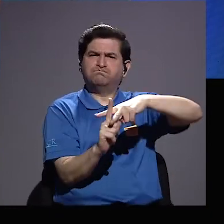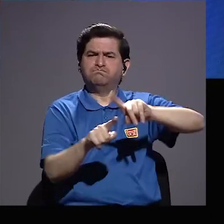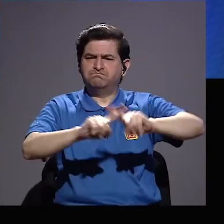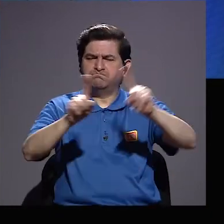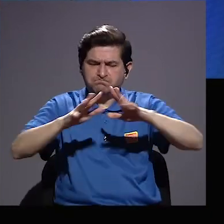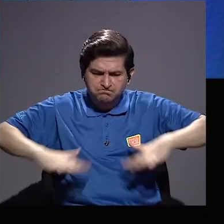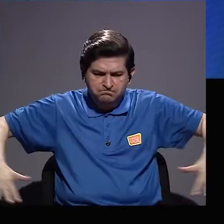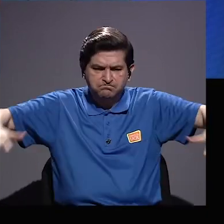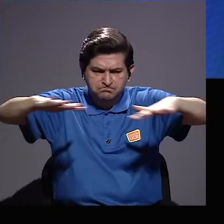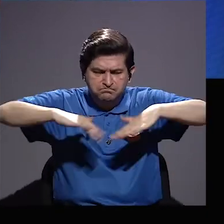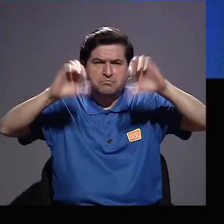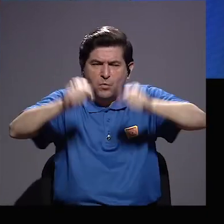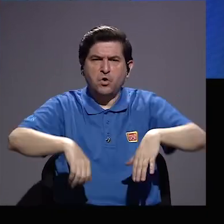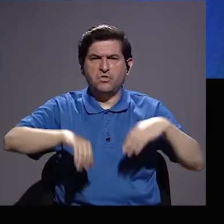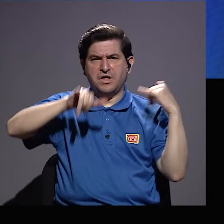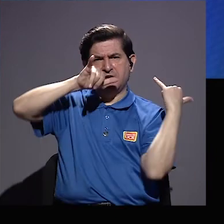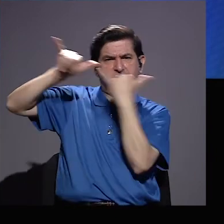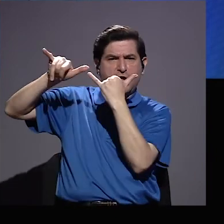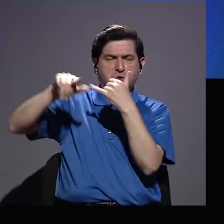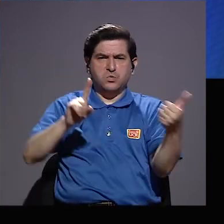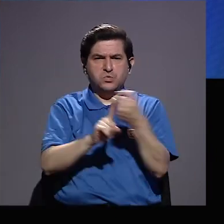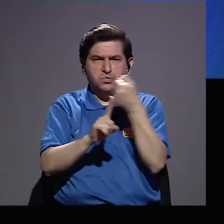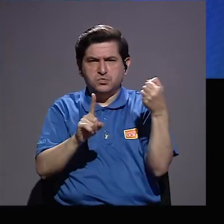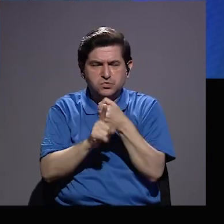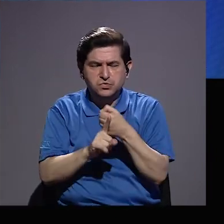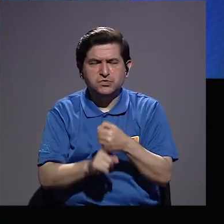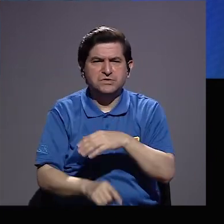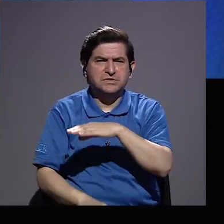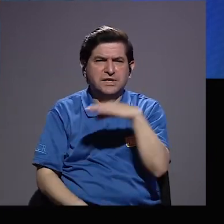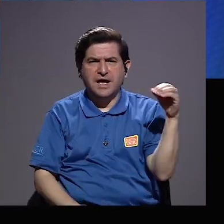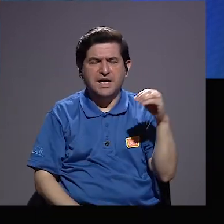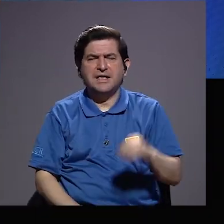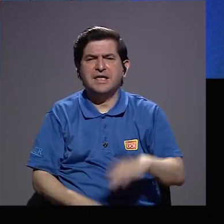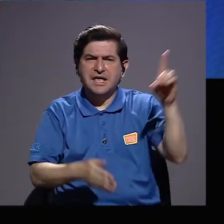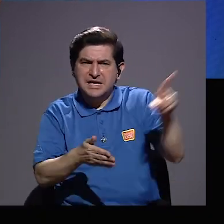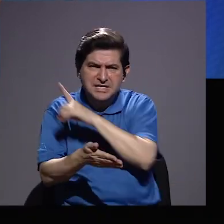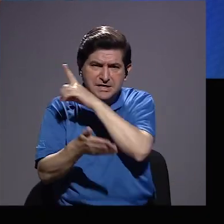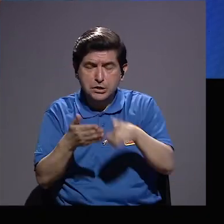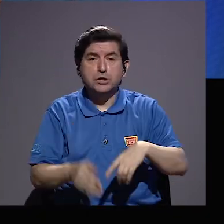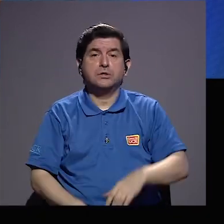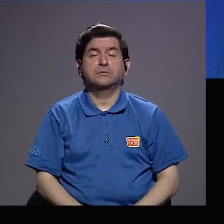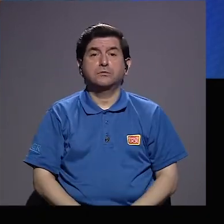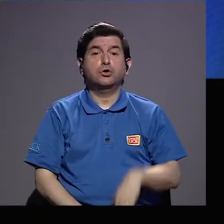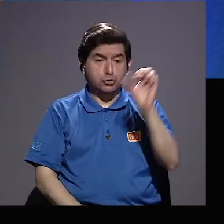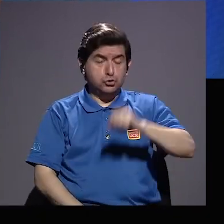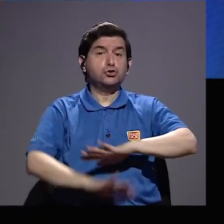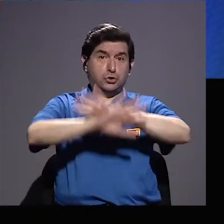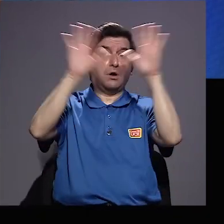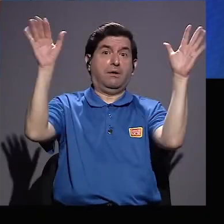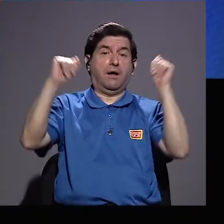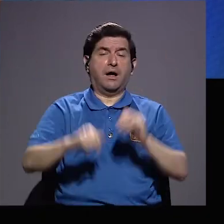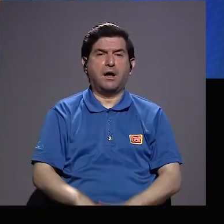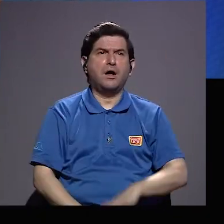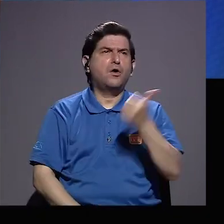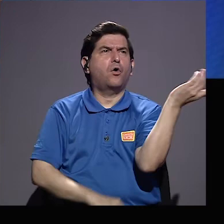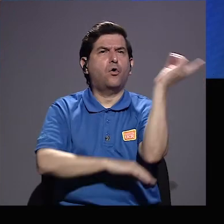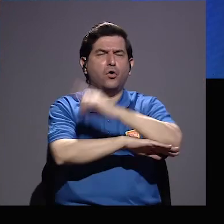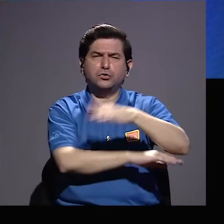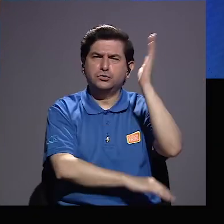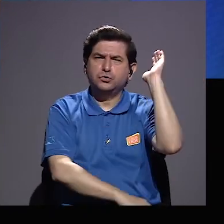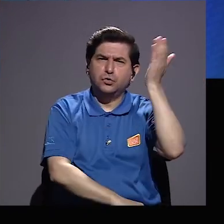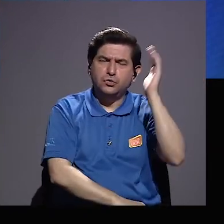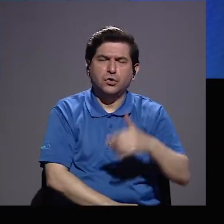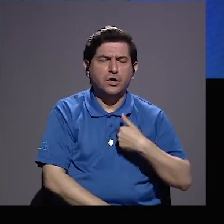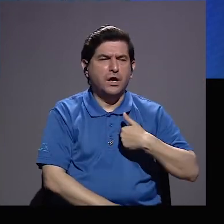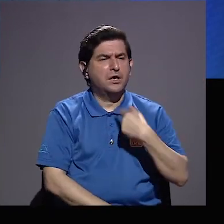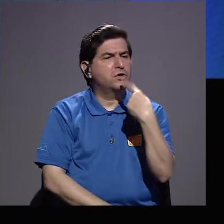empoderando en los distintos espacios para denunciar la violencia, la discriminación? Claro, y precisamente el otro día tenía una